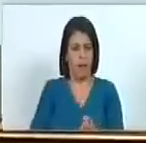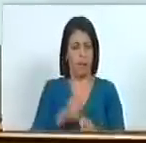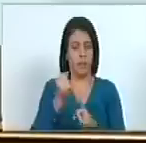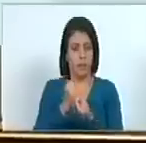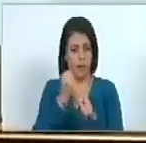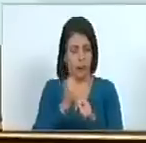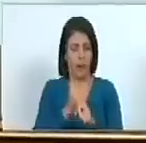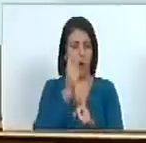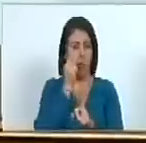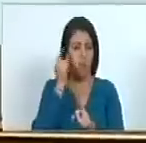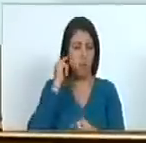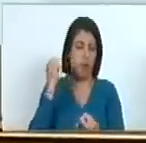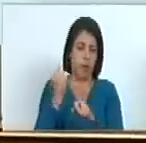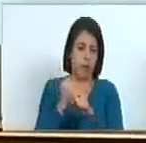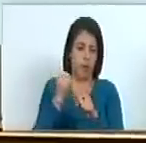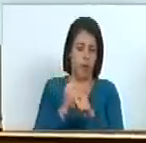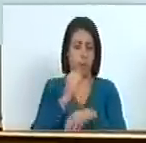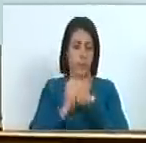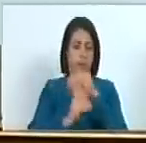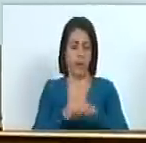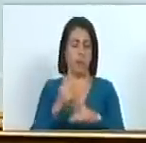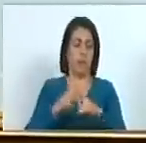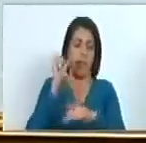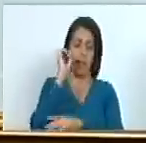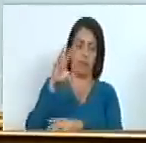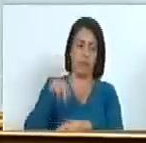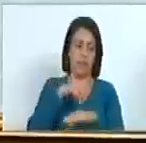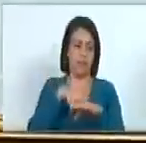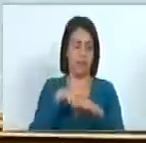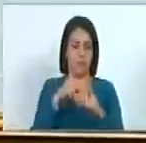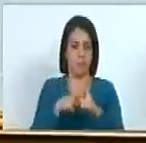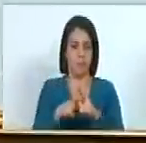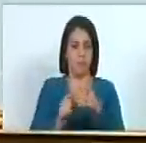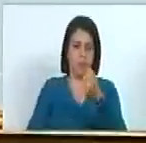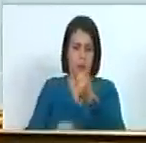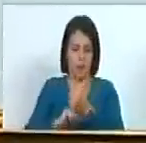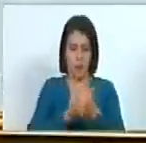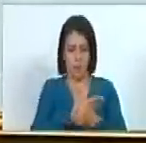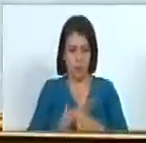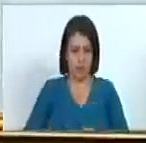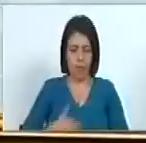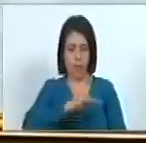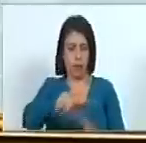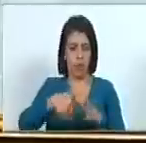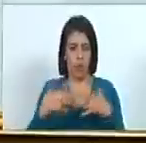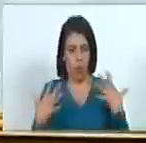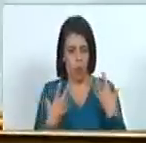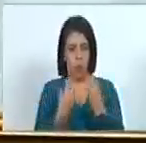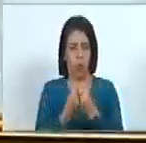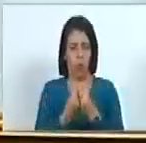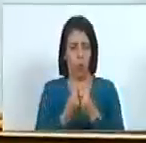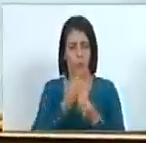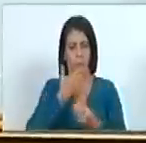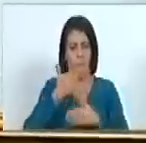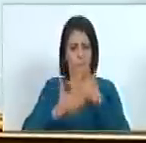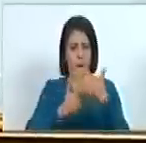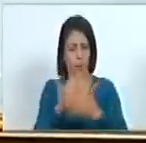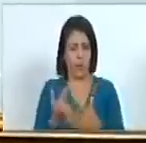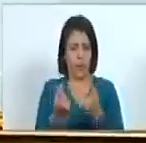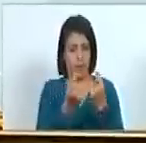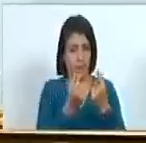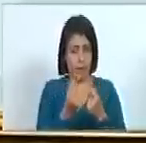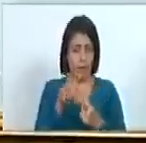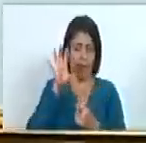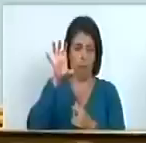obreros, obreras, vamos a trabajar para eso. Esta Asamblea Nacional, el presidente obrero, todas y todos juntos, para recuperar los ingresos del